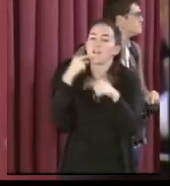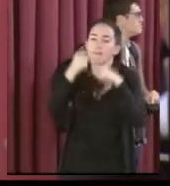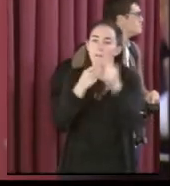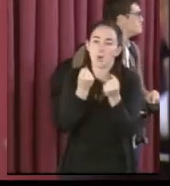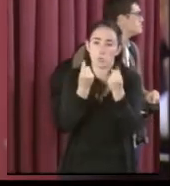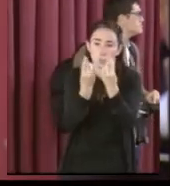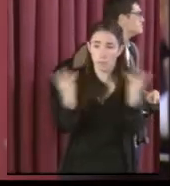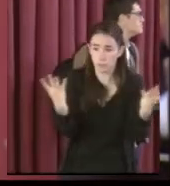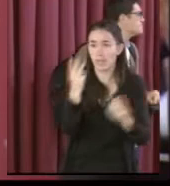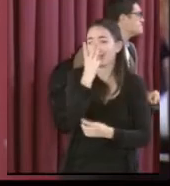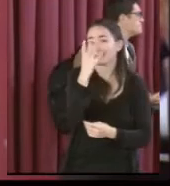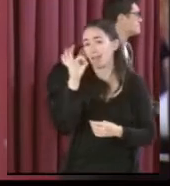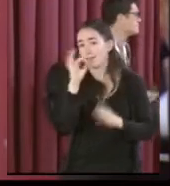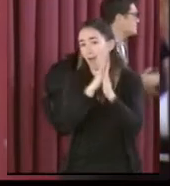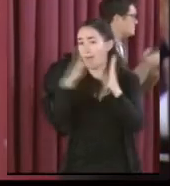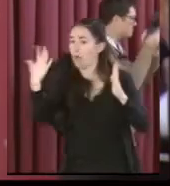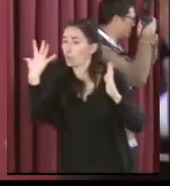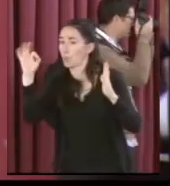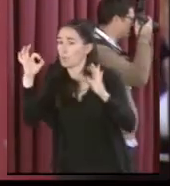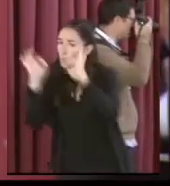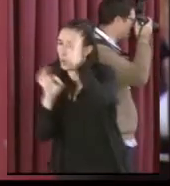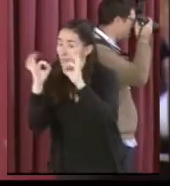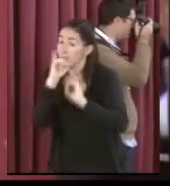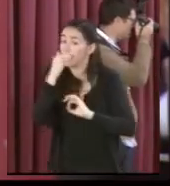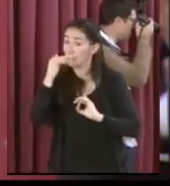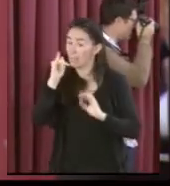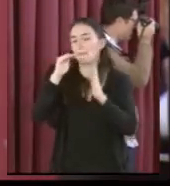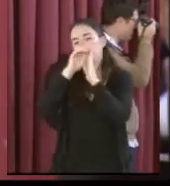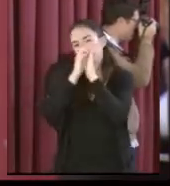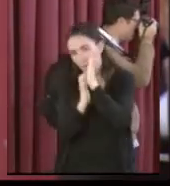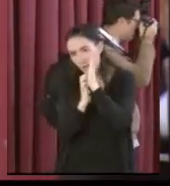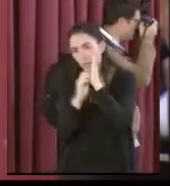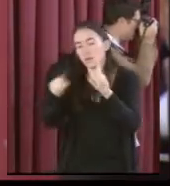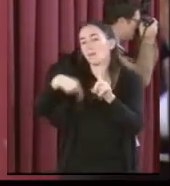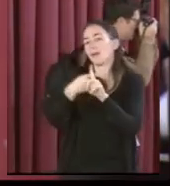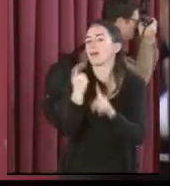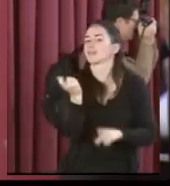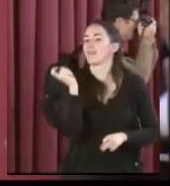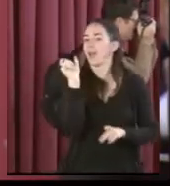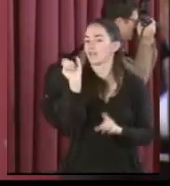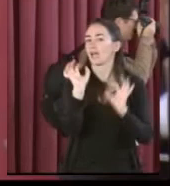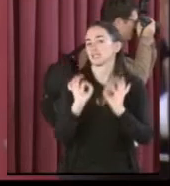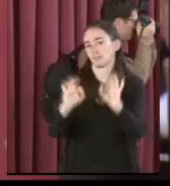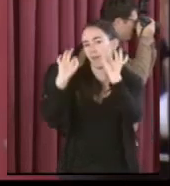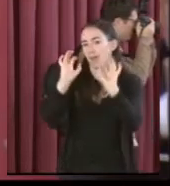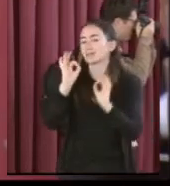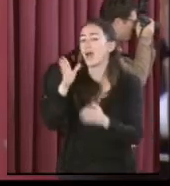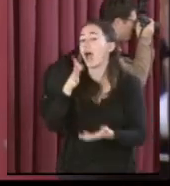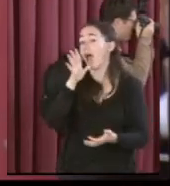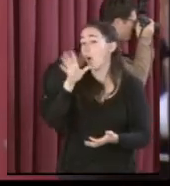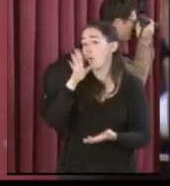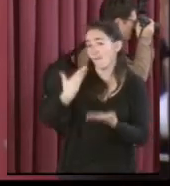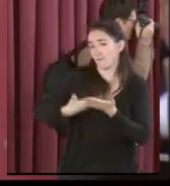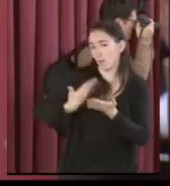reducción del 30 al 50% del IBI, además de tarifas especiales para las facturas del agua. O introducido